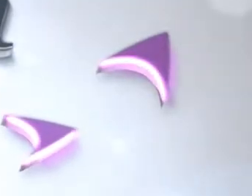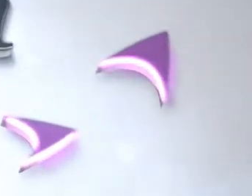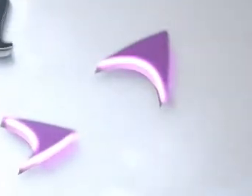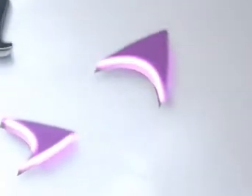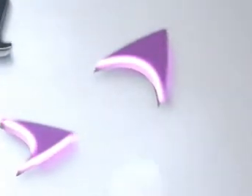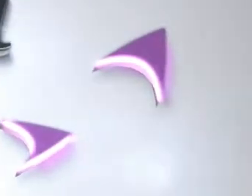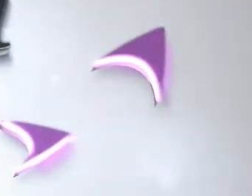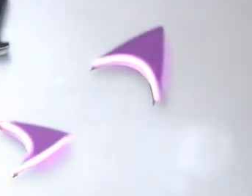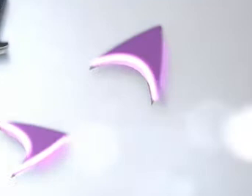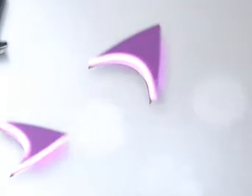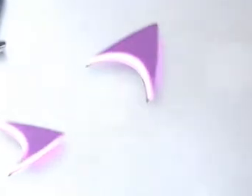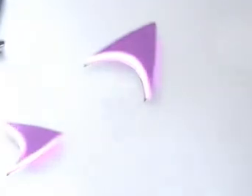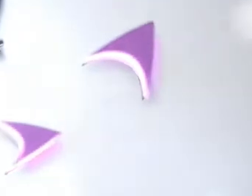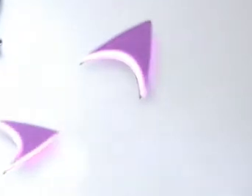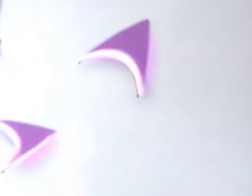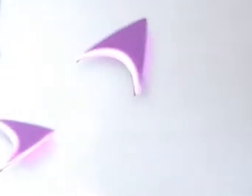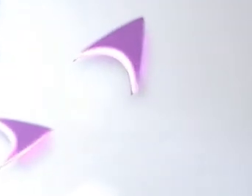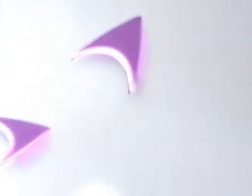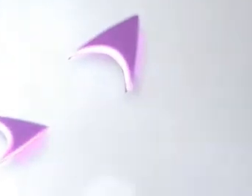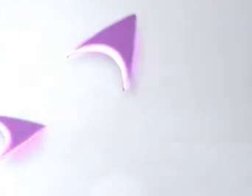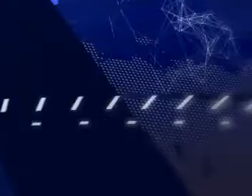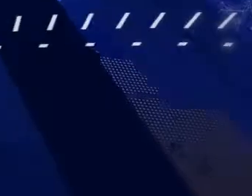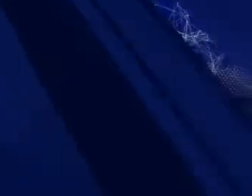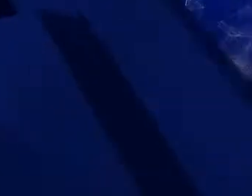con el patrocinio de Impala Terminals.